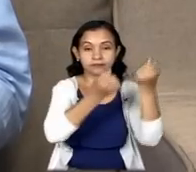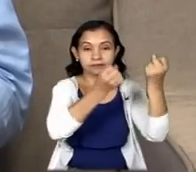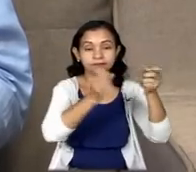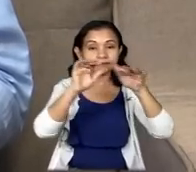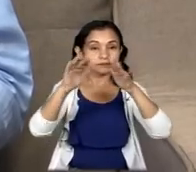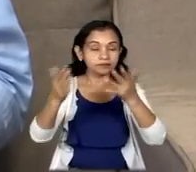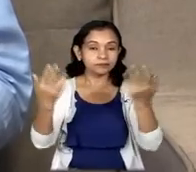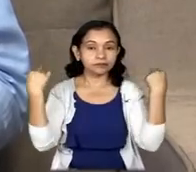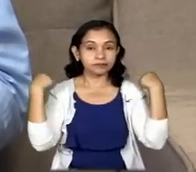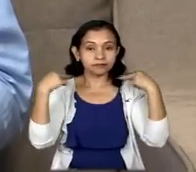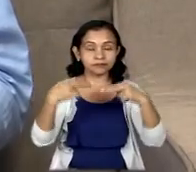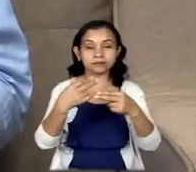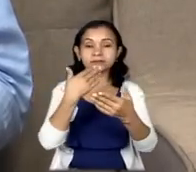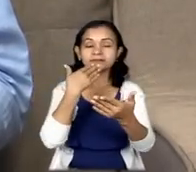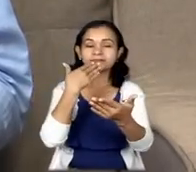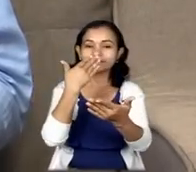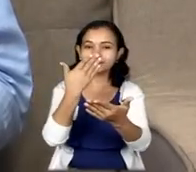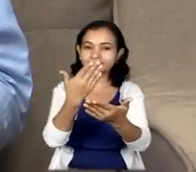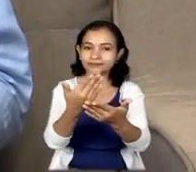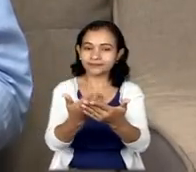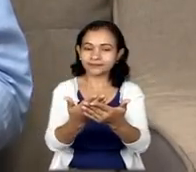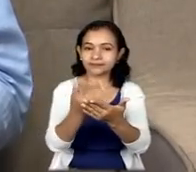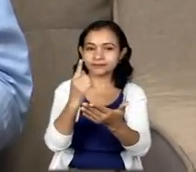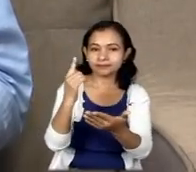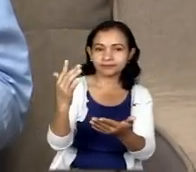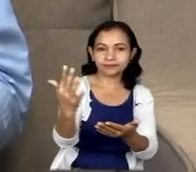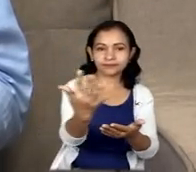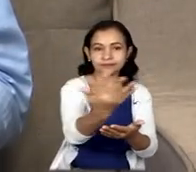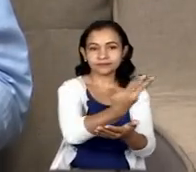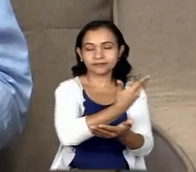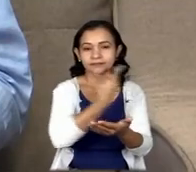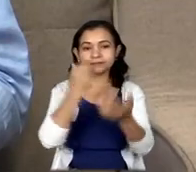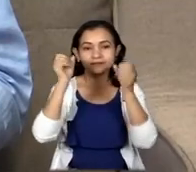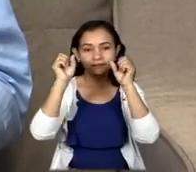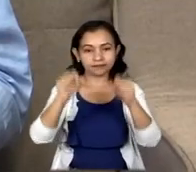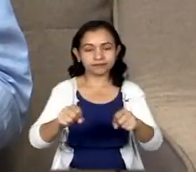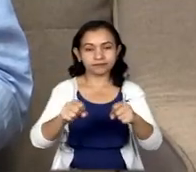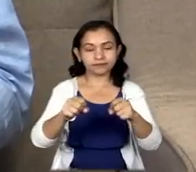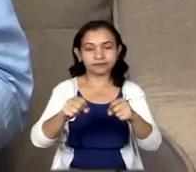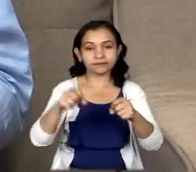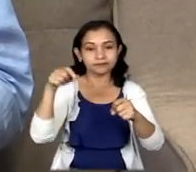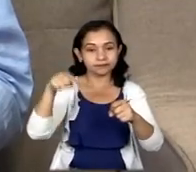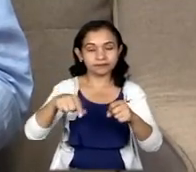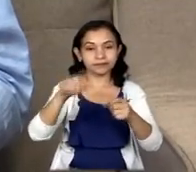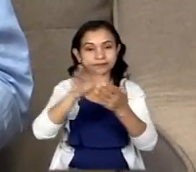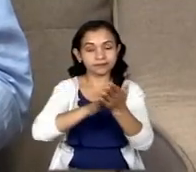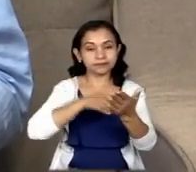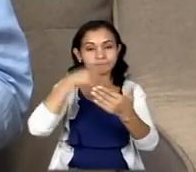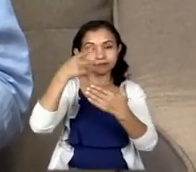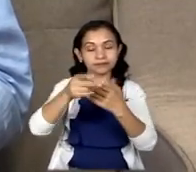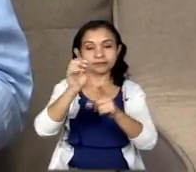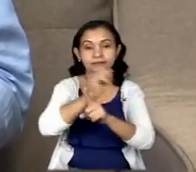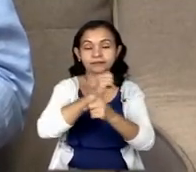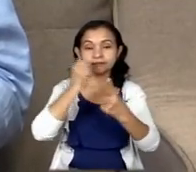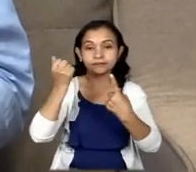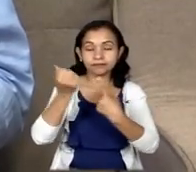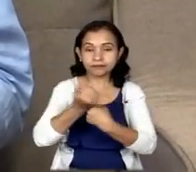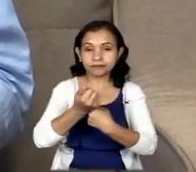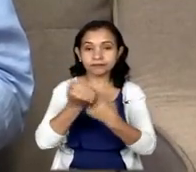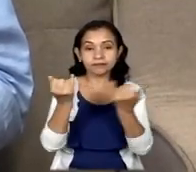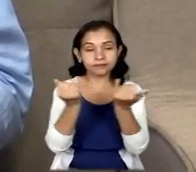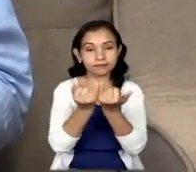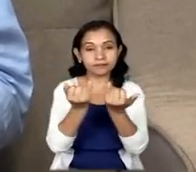Docentes. Agradecemos su compañía y a nombre de todo el equipo técnico que hace posible la transmisión de su programa desde el Parlamento,